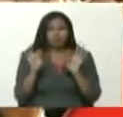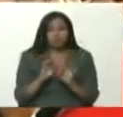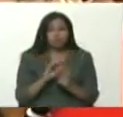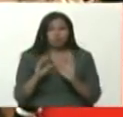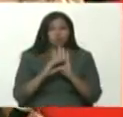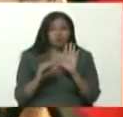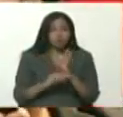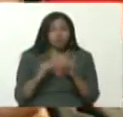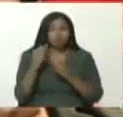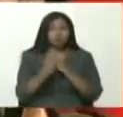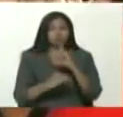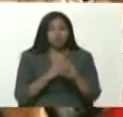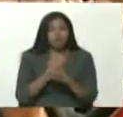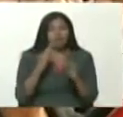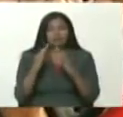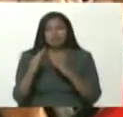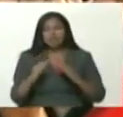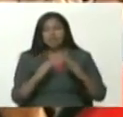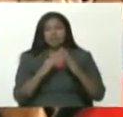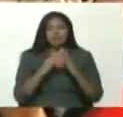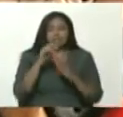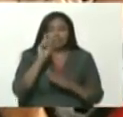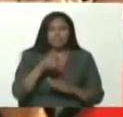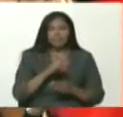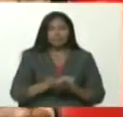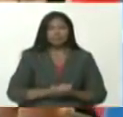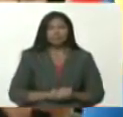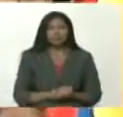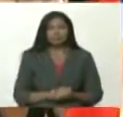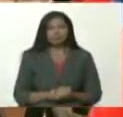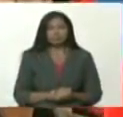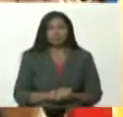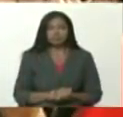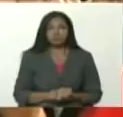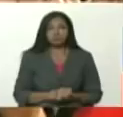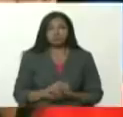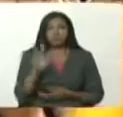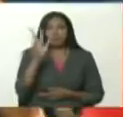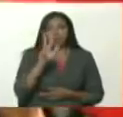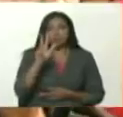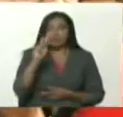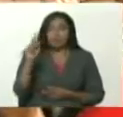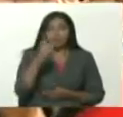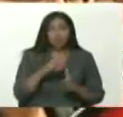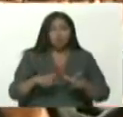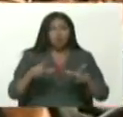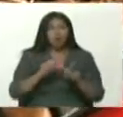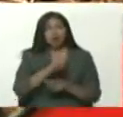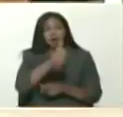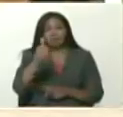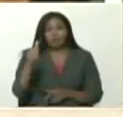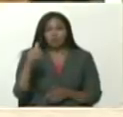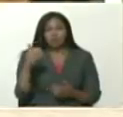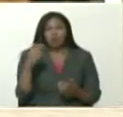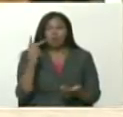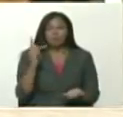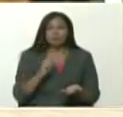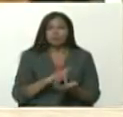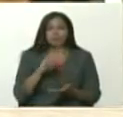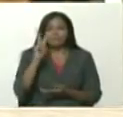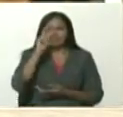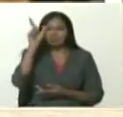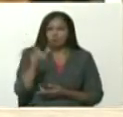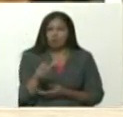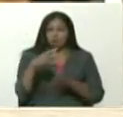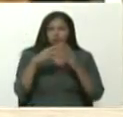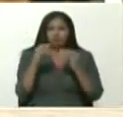concurso internacional de guitarra Alirio Díaz y estuvieron en los tres primeros lugares, cada uno de los participantes. Qué feliz. Venezolanos